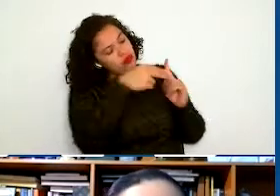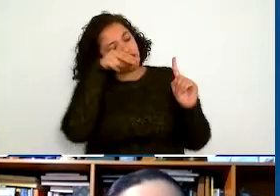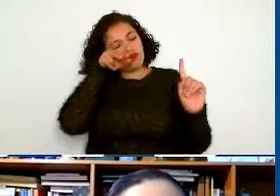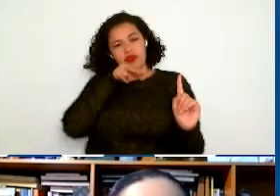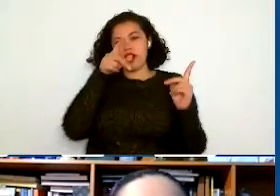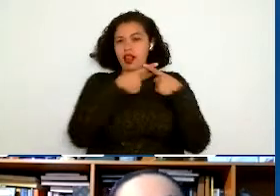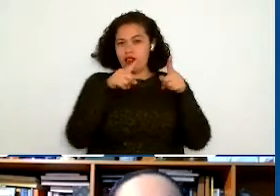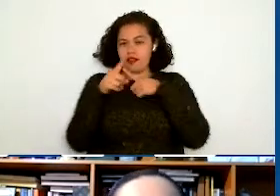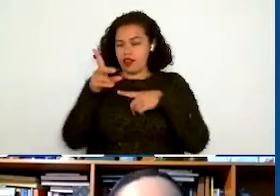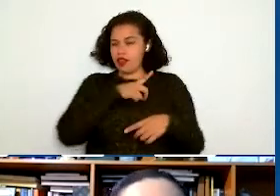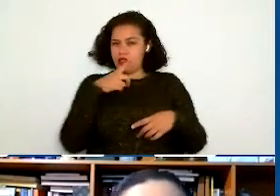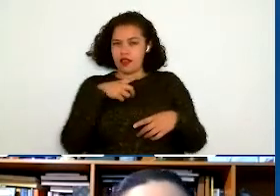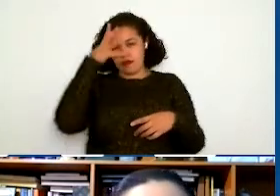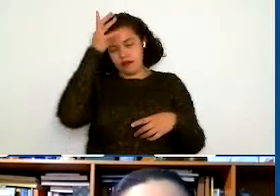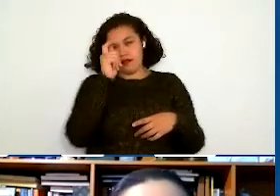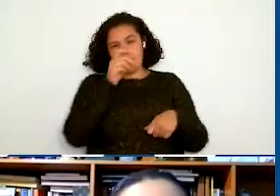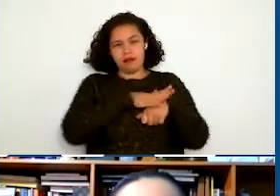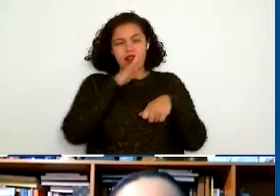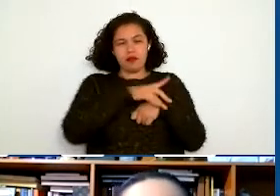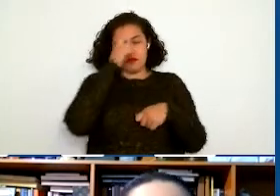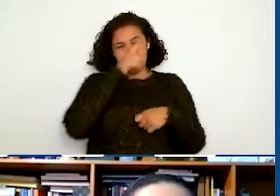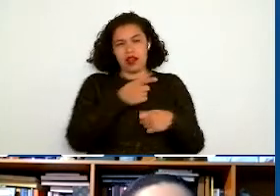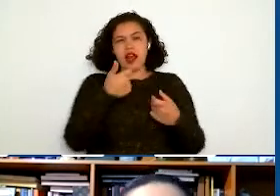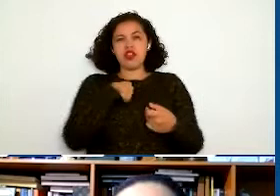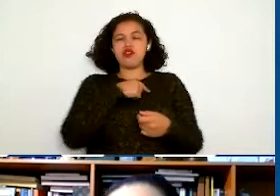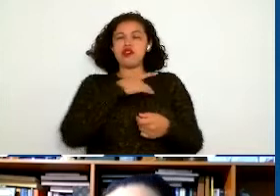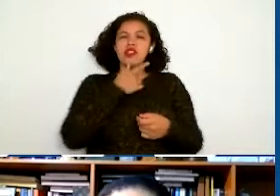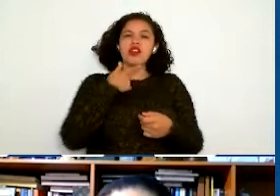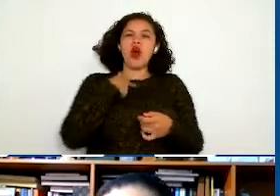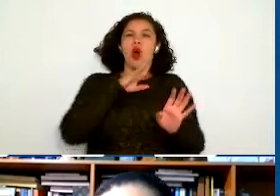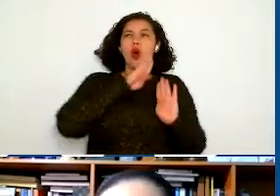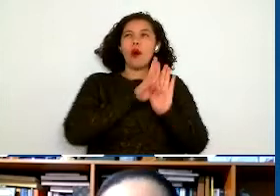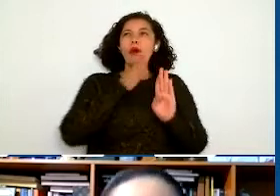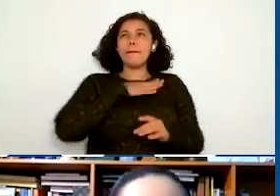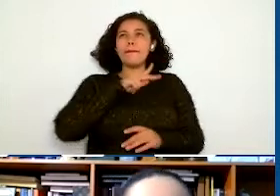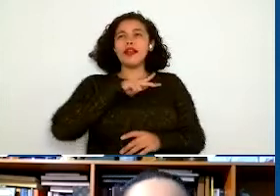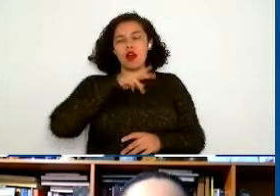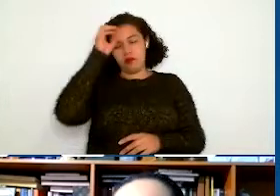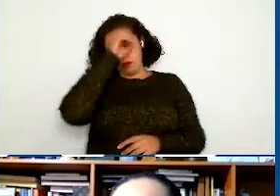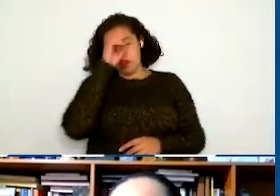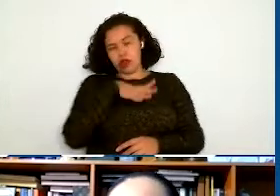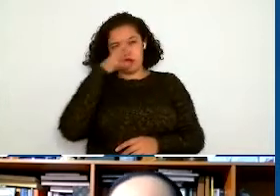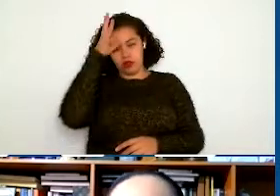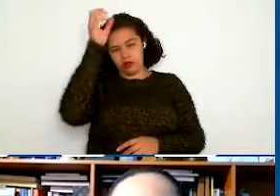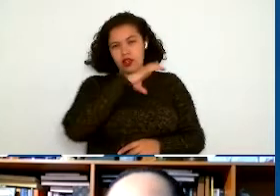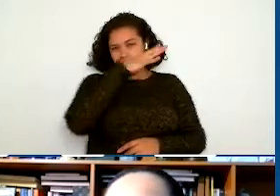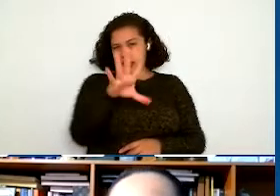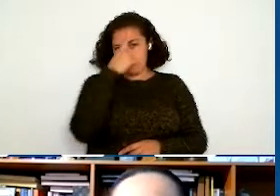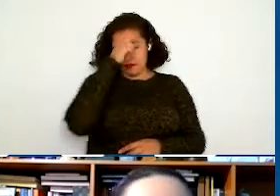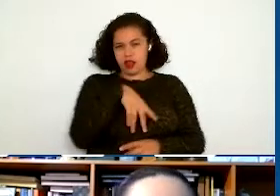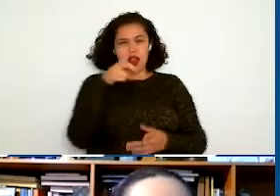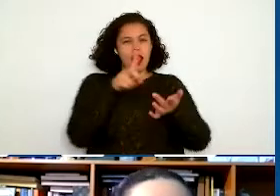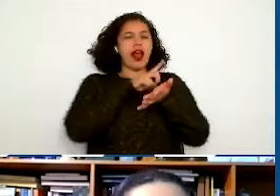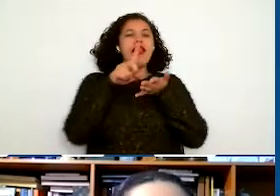otros enfoques un poco más subjetivos. Otra de las definiciones, incluso de las más generales, si nos vamos como a estos